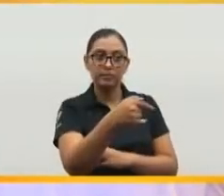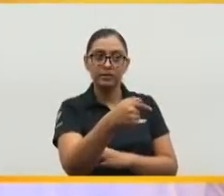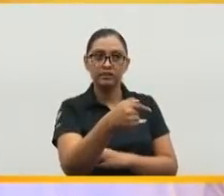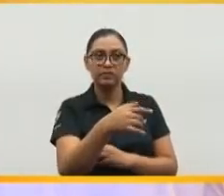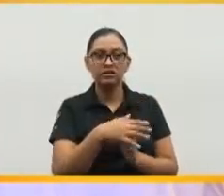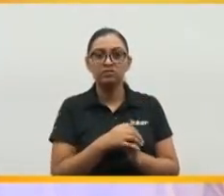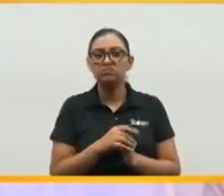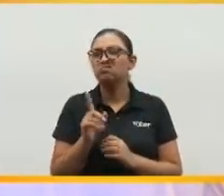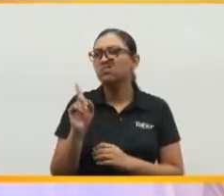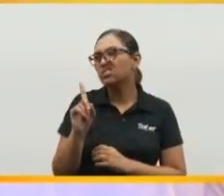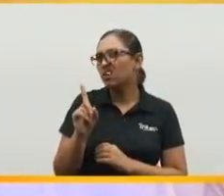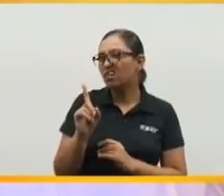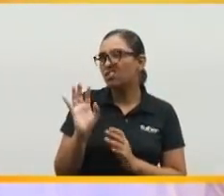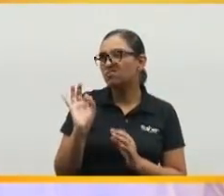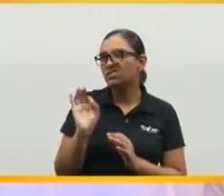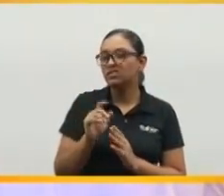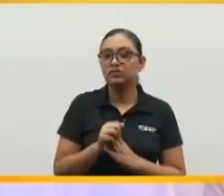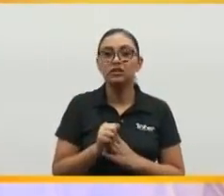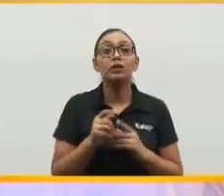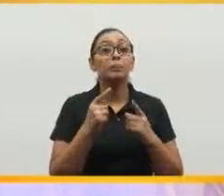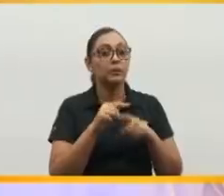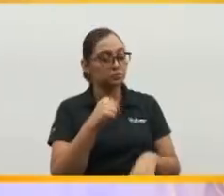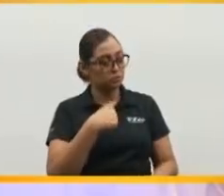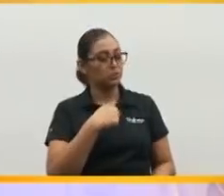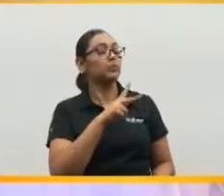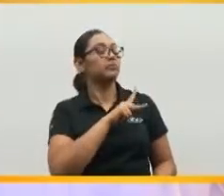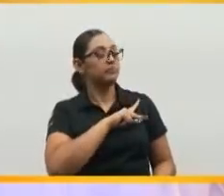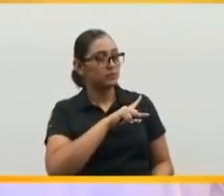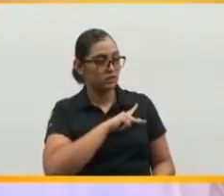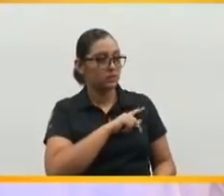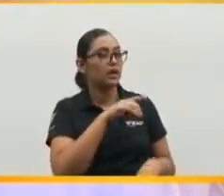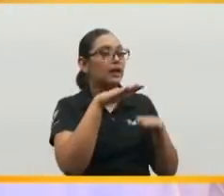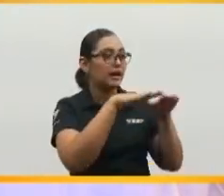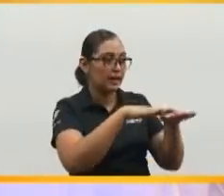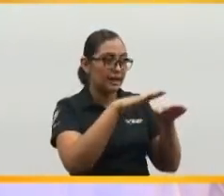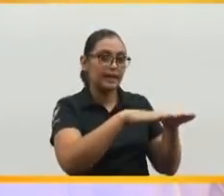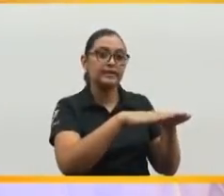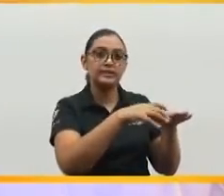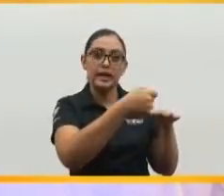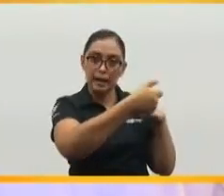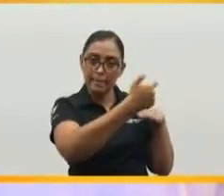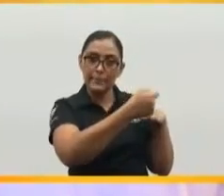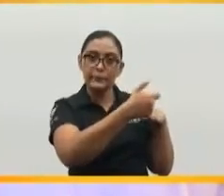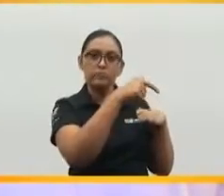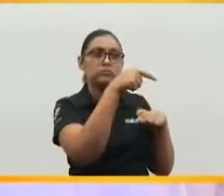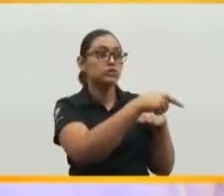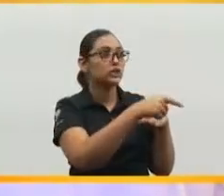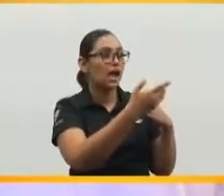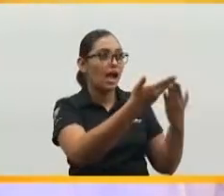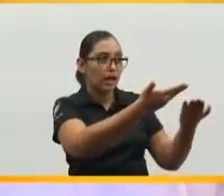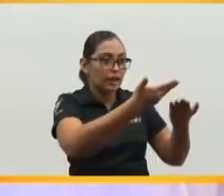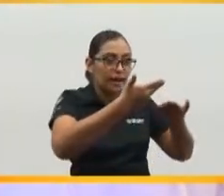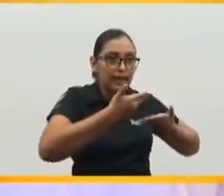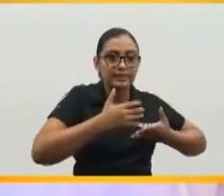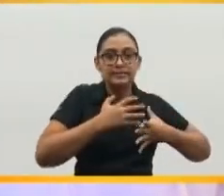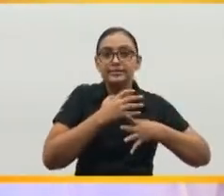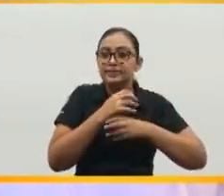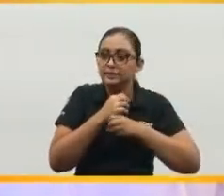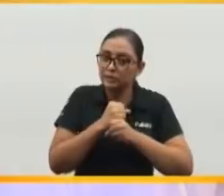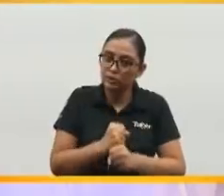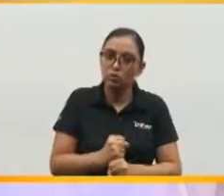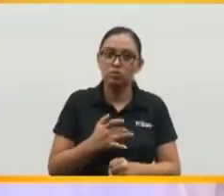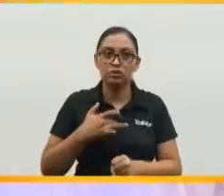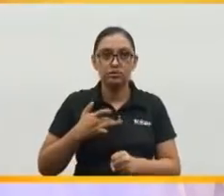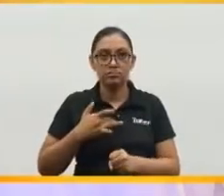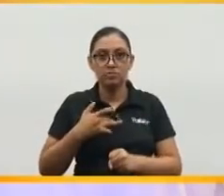que hacen ahí están, hermano. Yo en lo personal les digo, les doy gracias porque nos hacen sentir seguros. Mejor